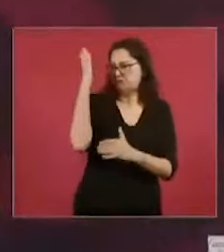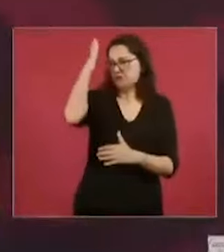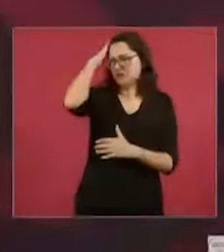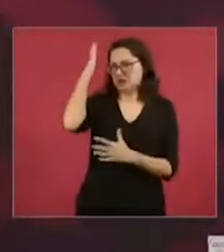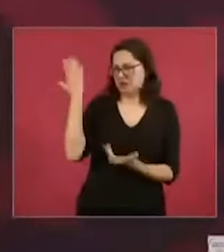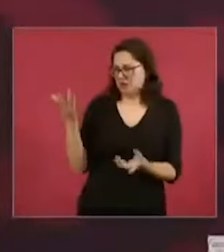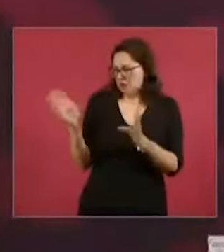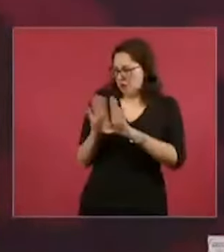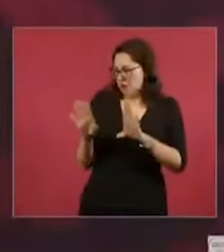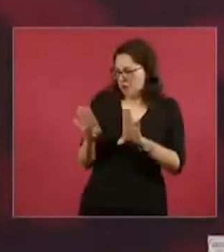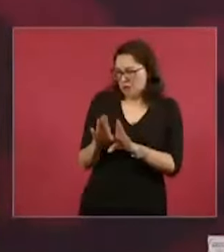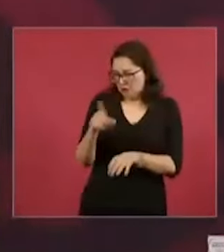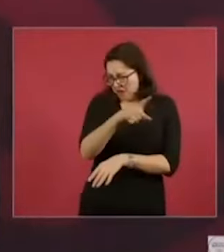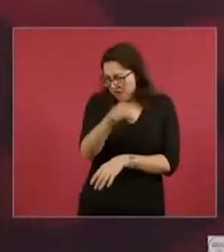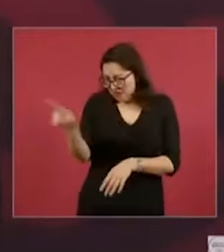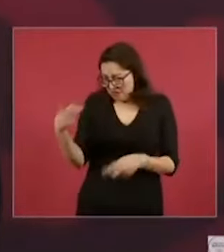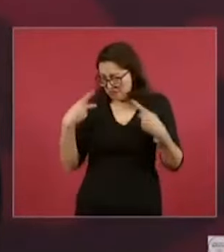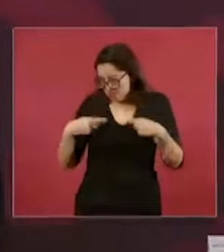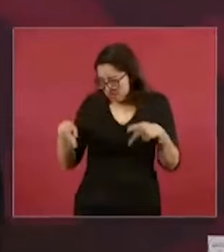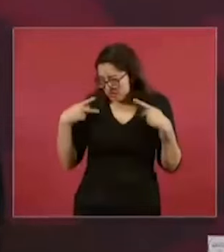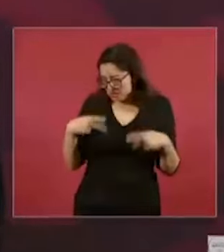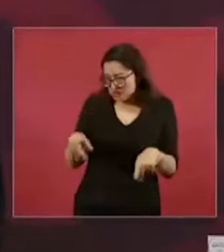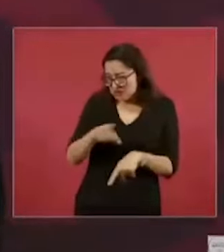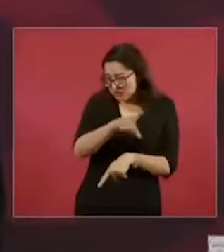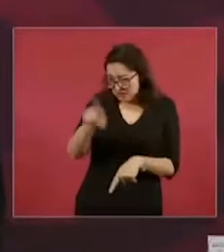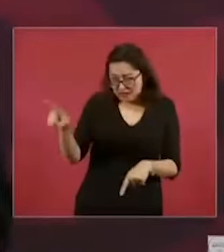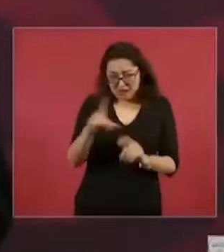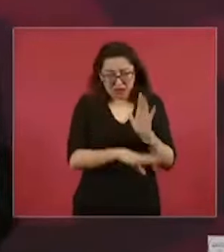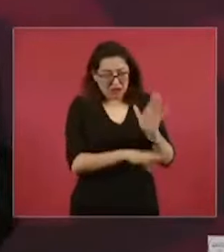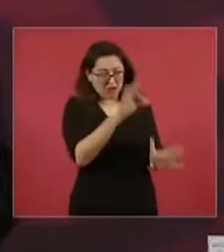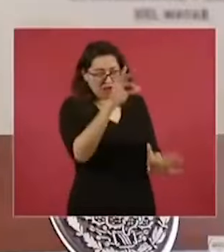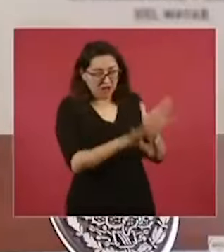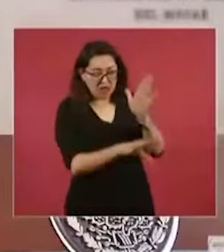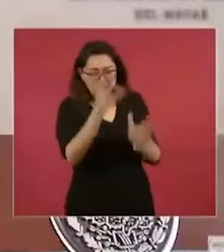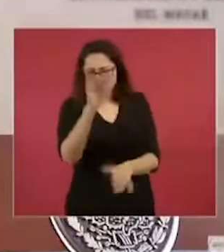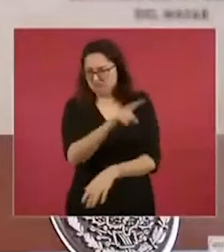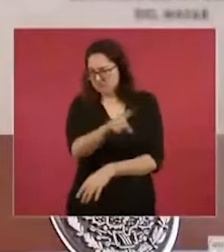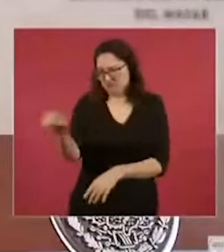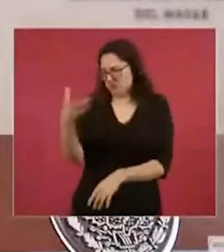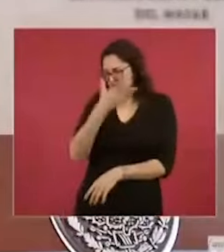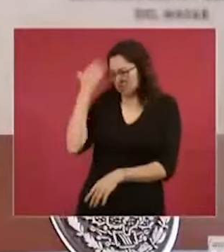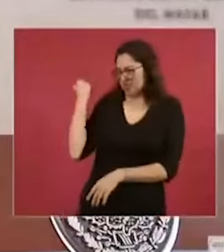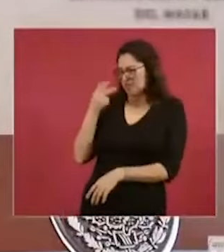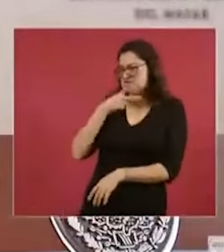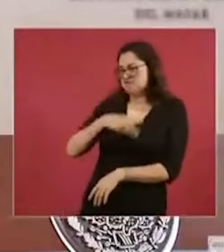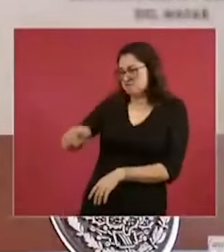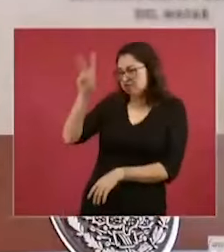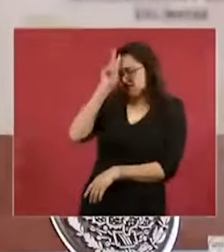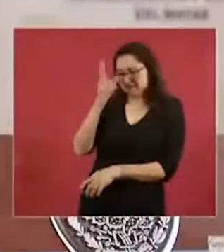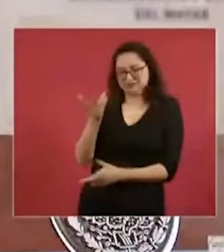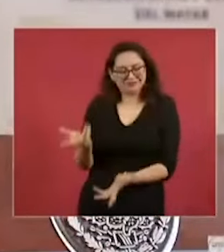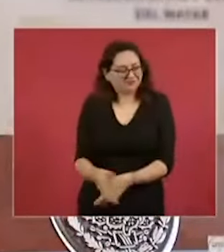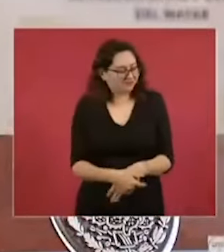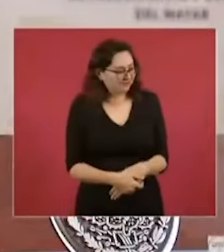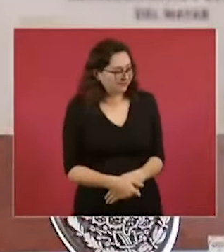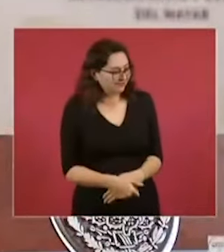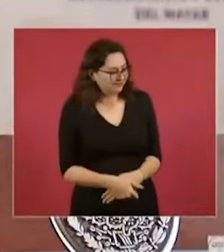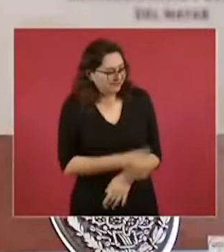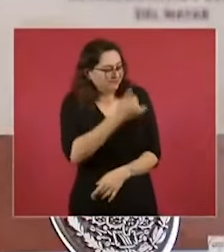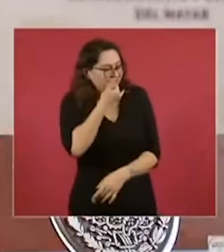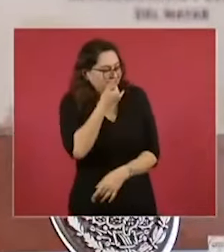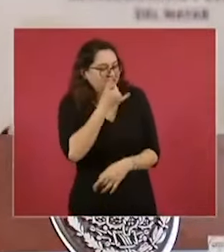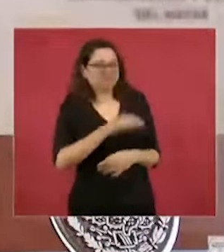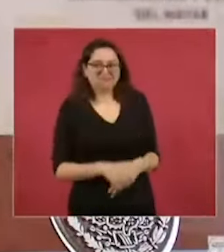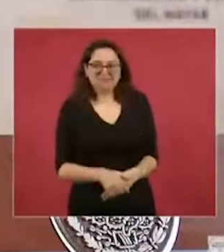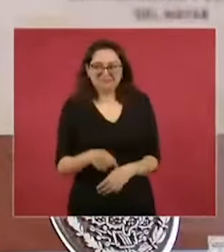la Marina ya tiene a su cargo la seguridad en distintos aeropuertos, como el Aeropuerto Internacional de la Ciudad